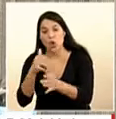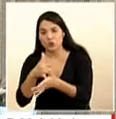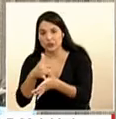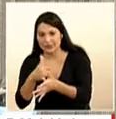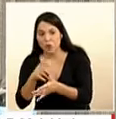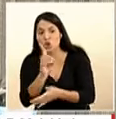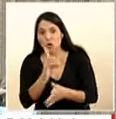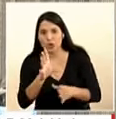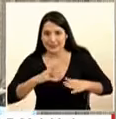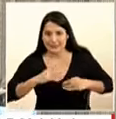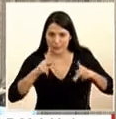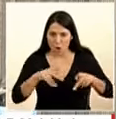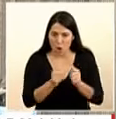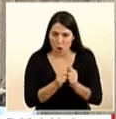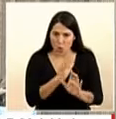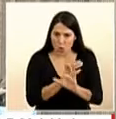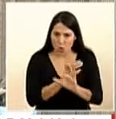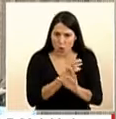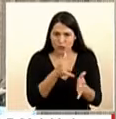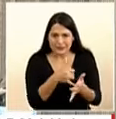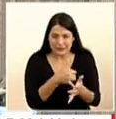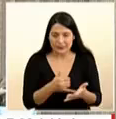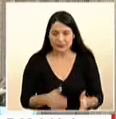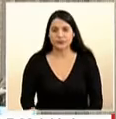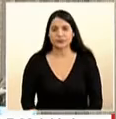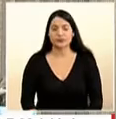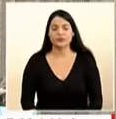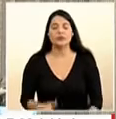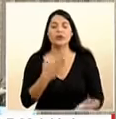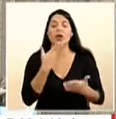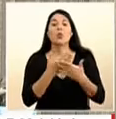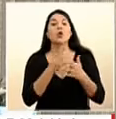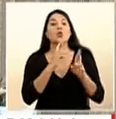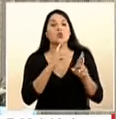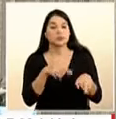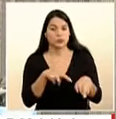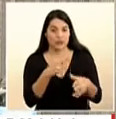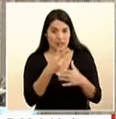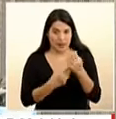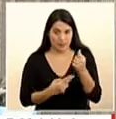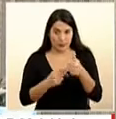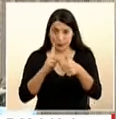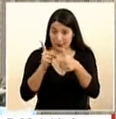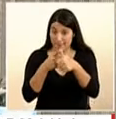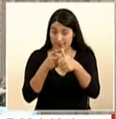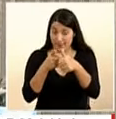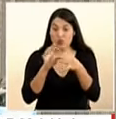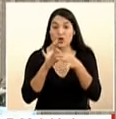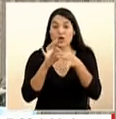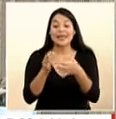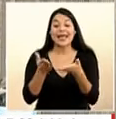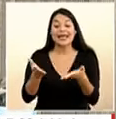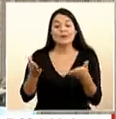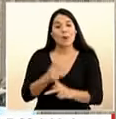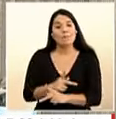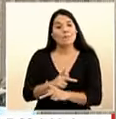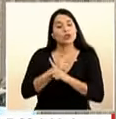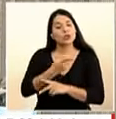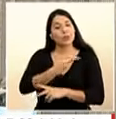distribuyendo bueno voy a contestar las dos preguntas la primera sobre equipo personal de